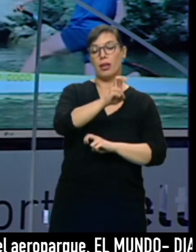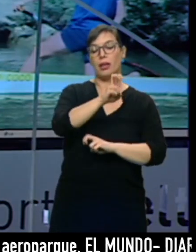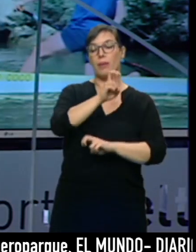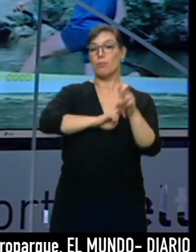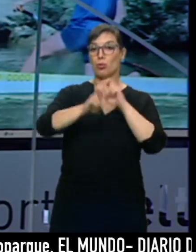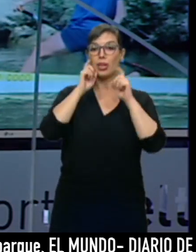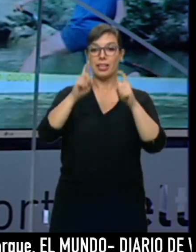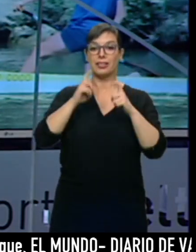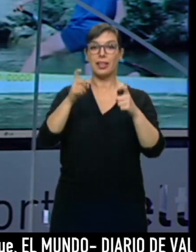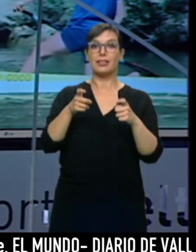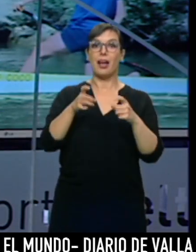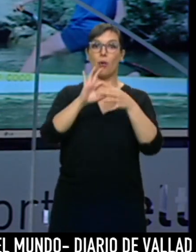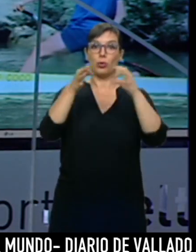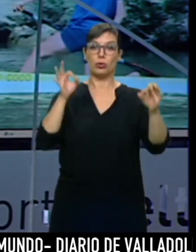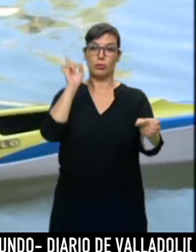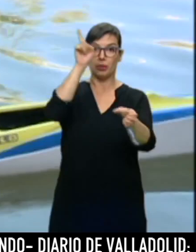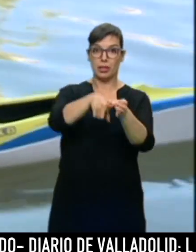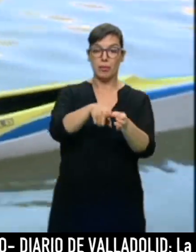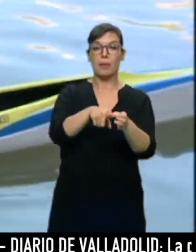a María Corbera.